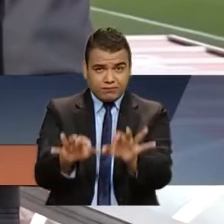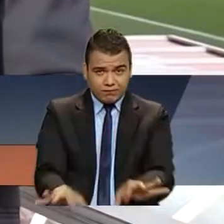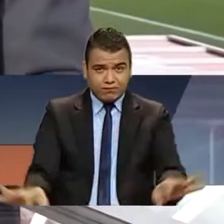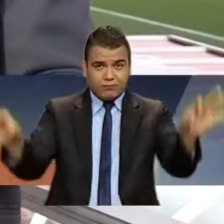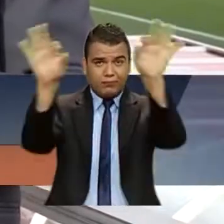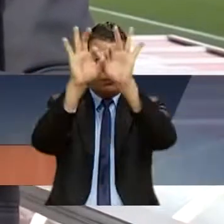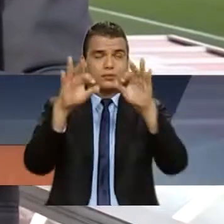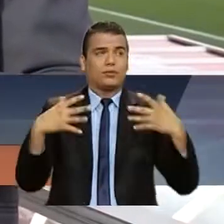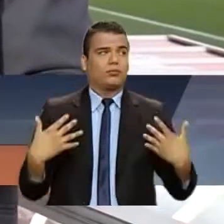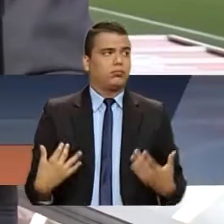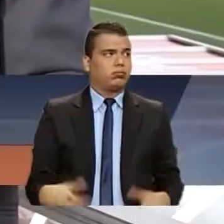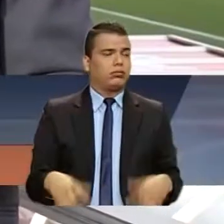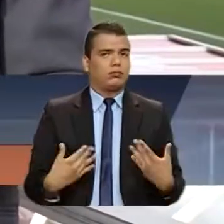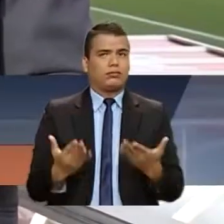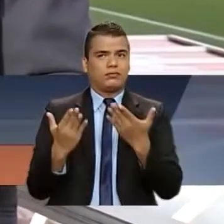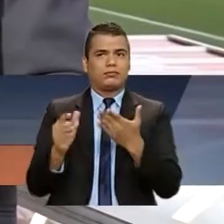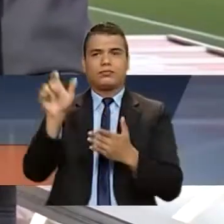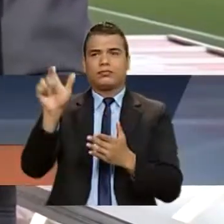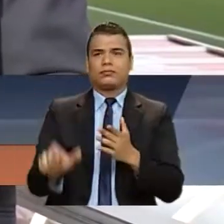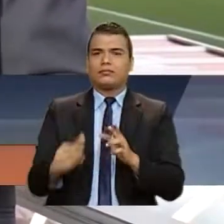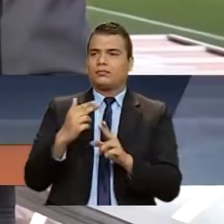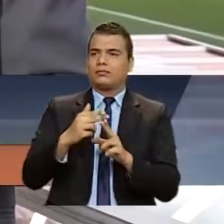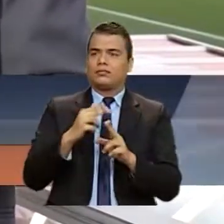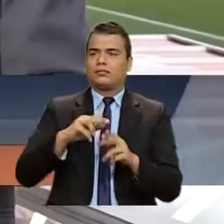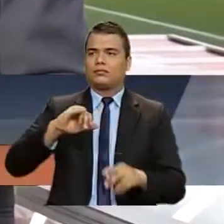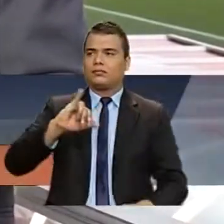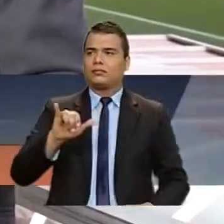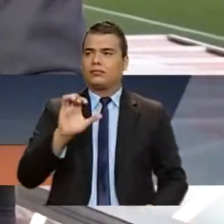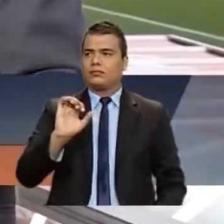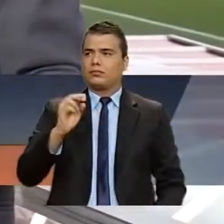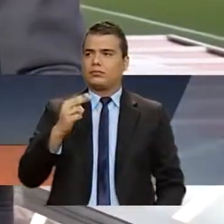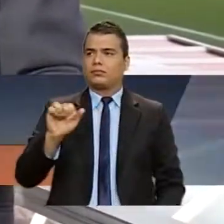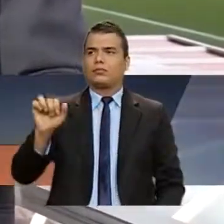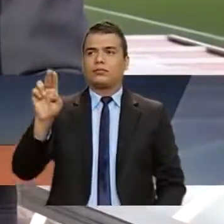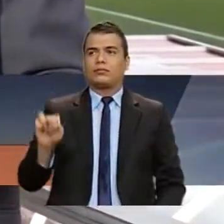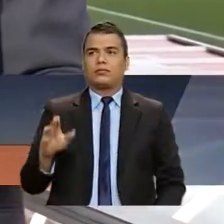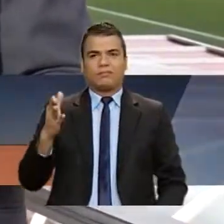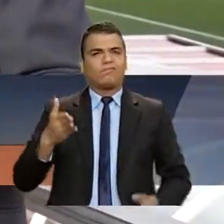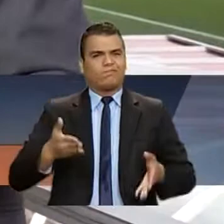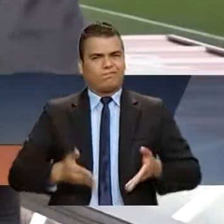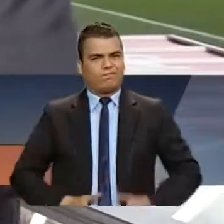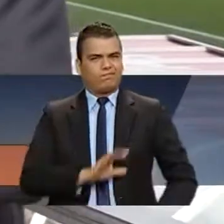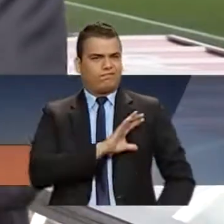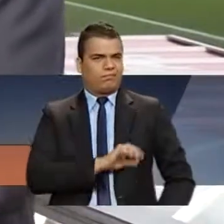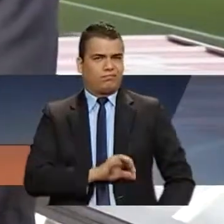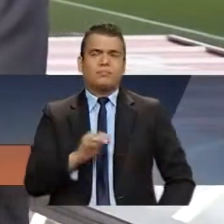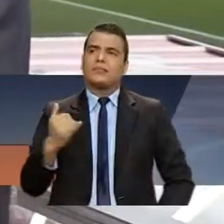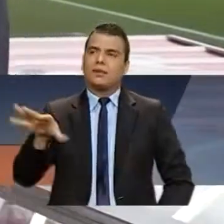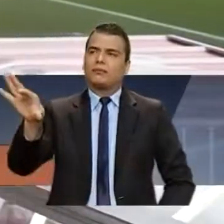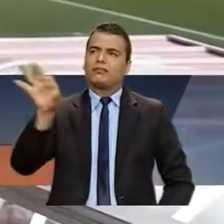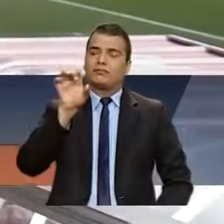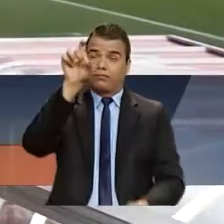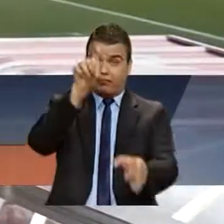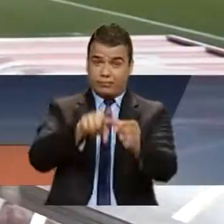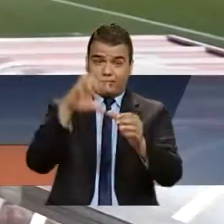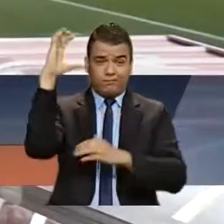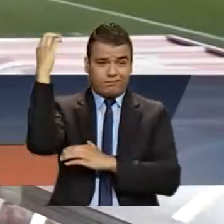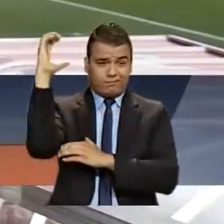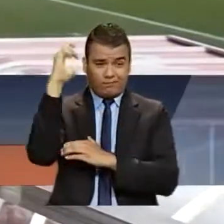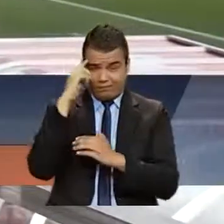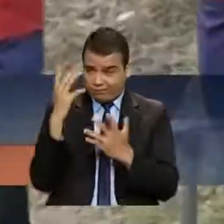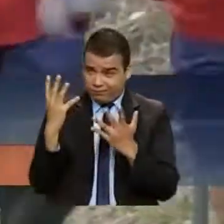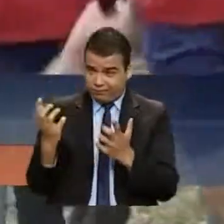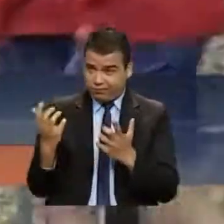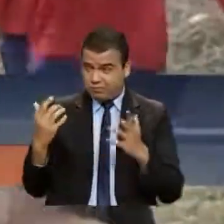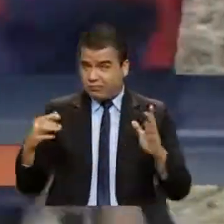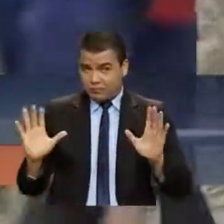actividad deportiva, con Johan Andrés Mojica Palacios, caleño, jugador ya convocado por José Néstor Pekerman.